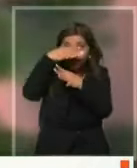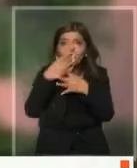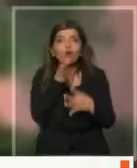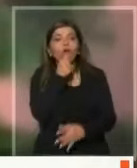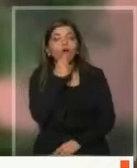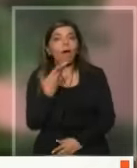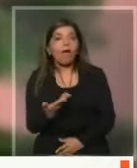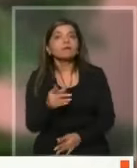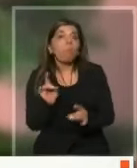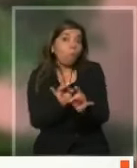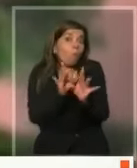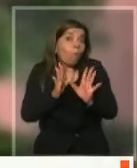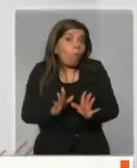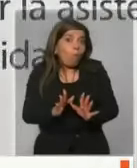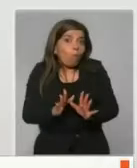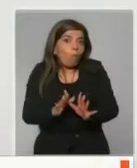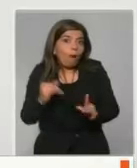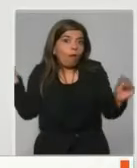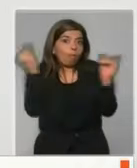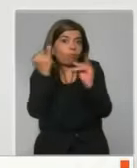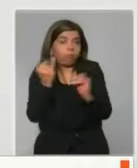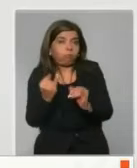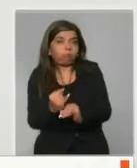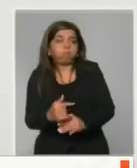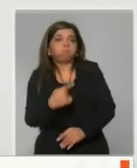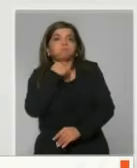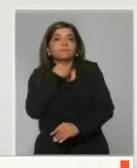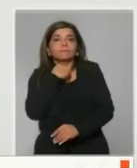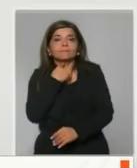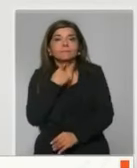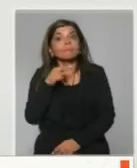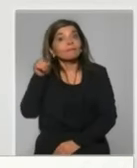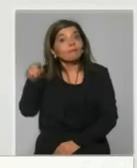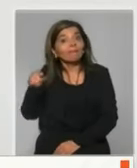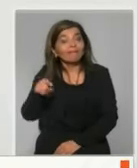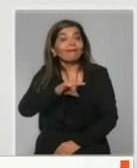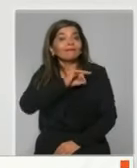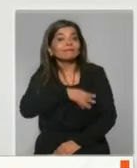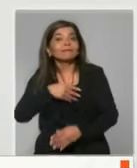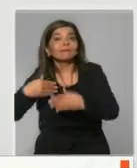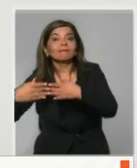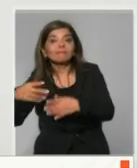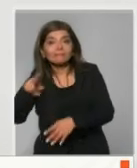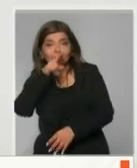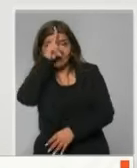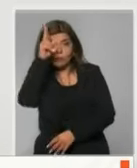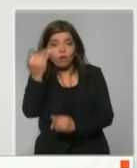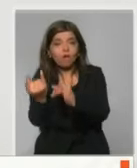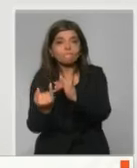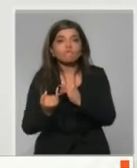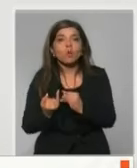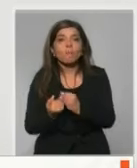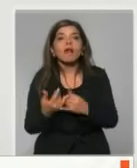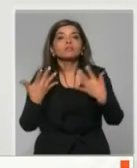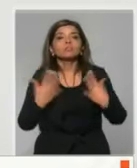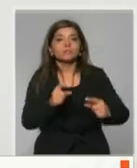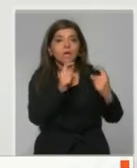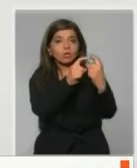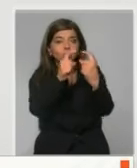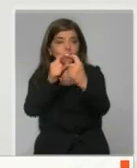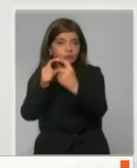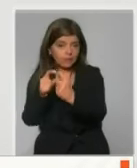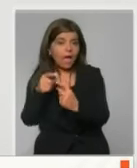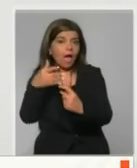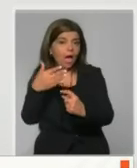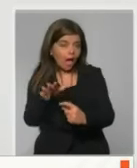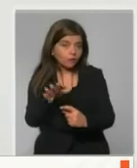probabilidad obviamente aumenta bastante. Desde el consulado de Chile en Arequipa informaron que se encuentran en contacto con el connacional